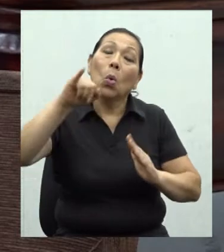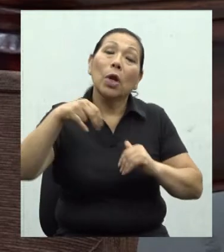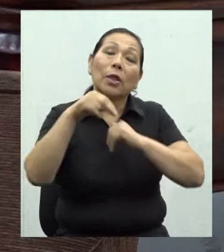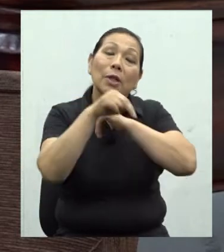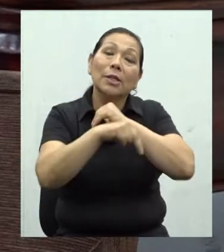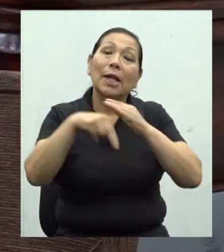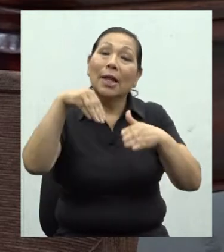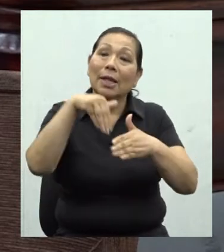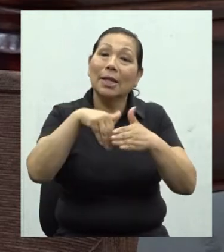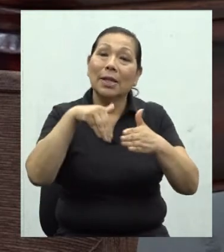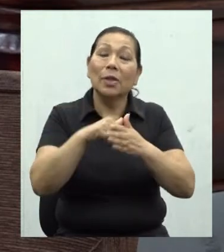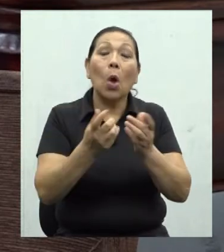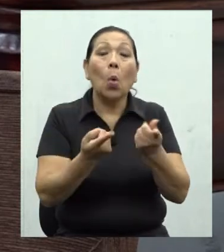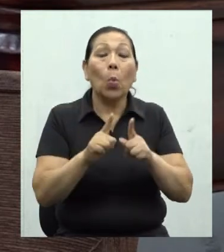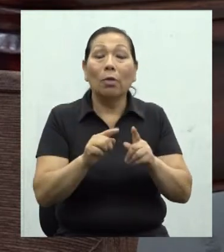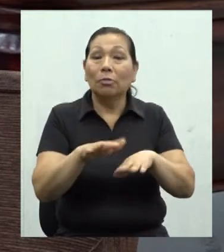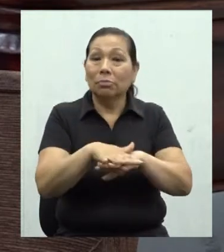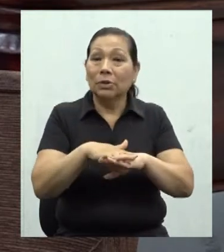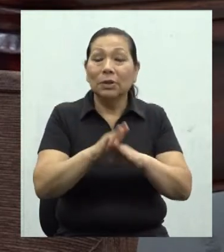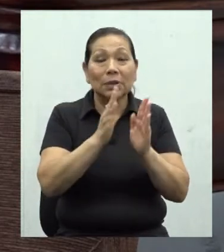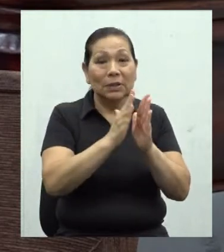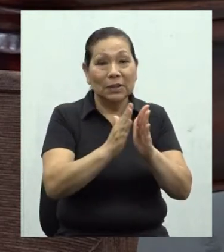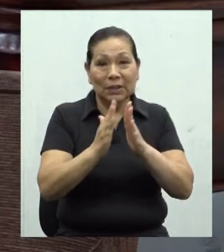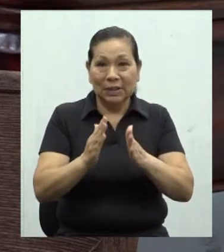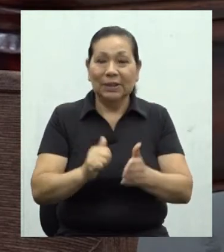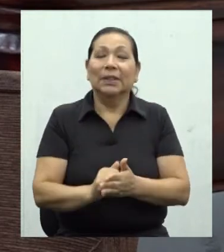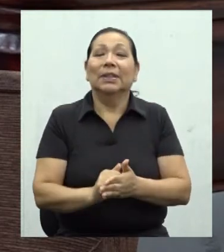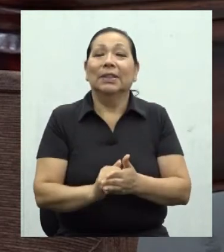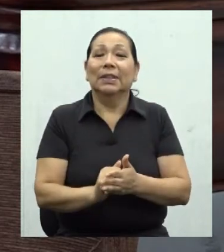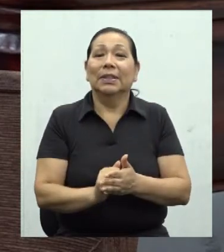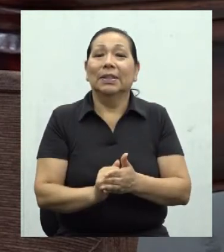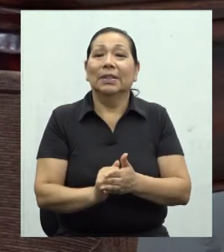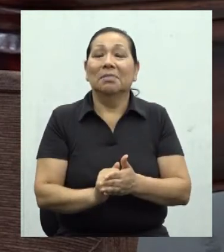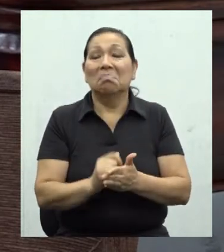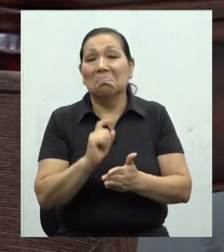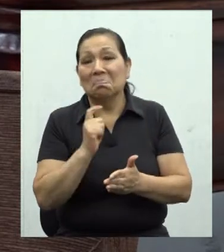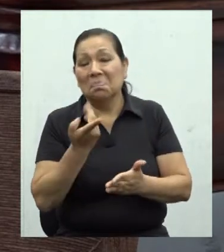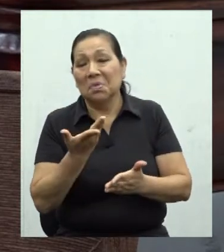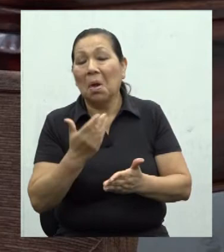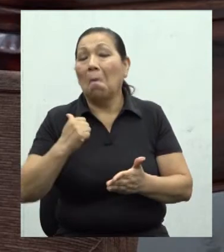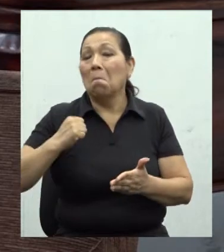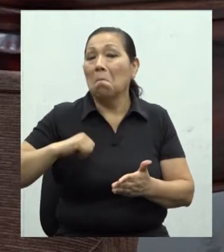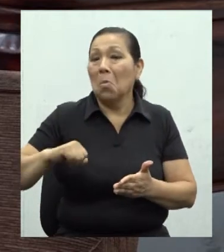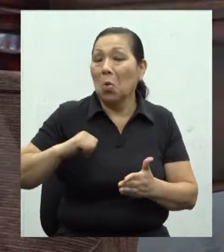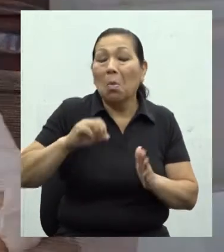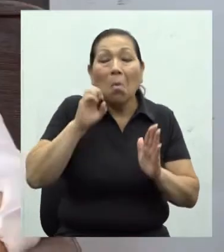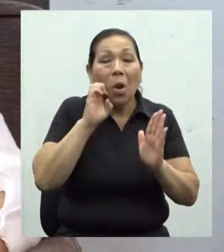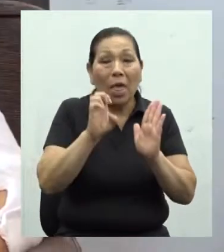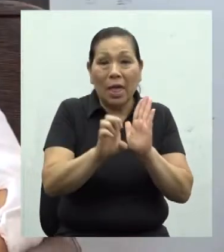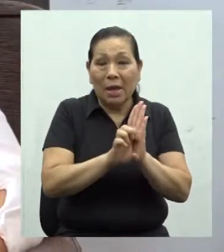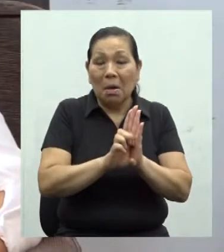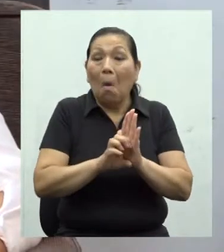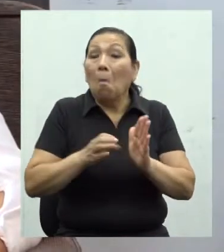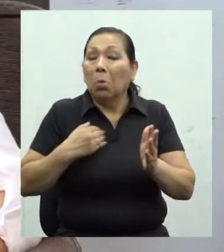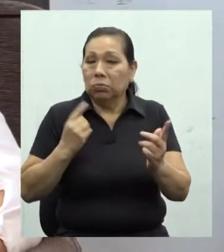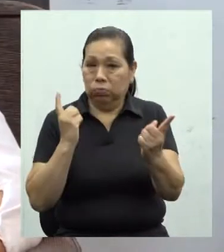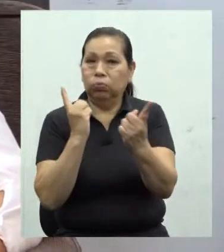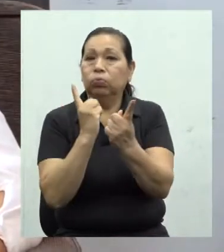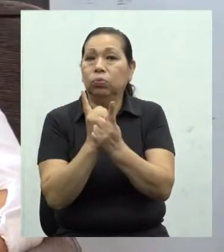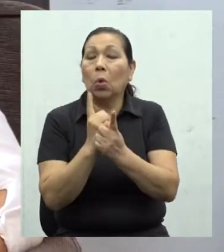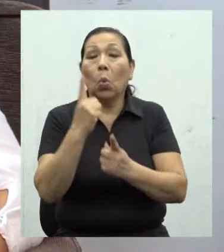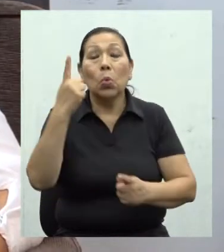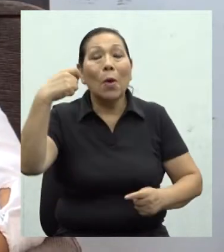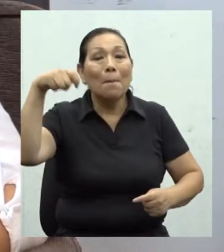de Elecciones, y cuando se trata de una ordenanza, sea municipal, por ejemplo, podrá interponerlo